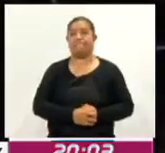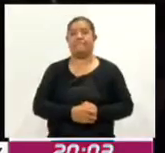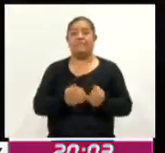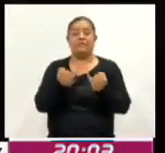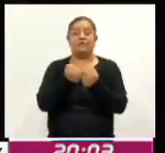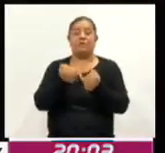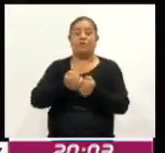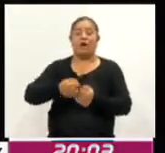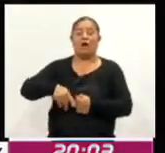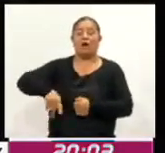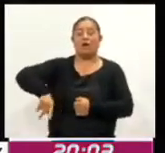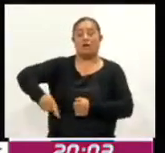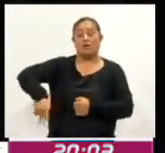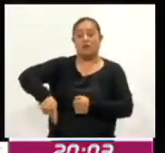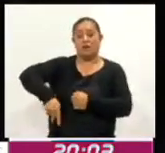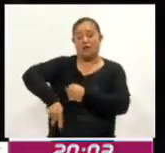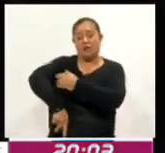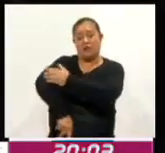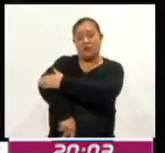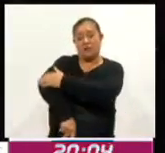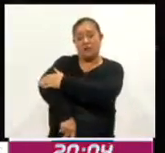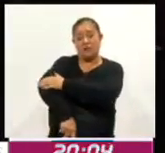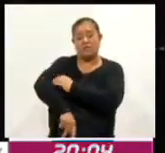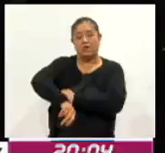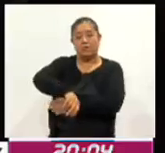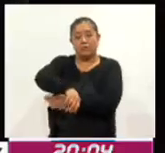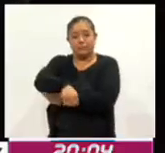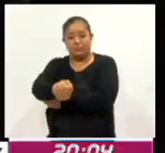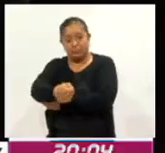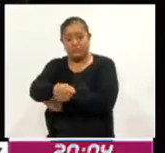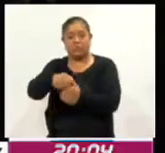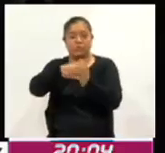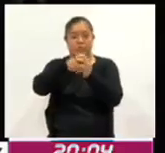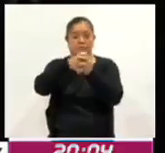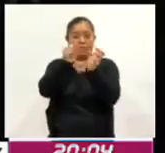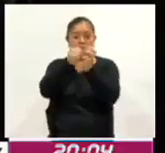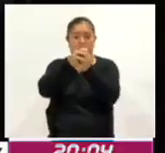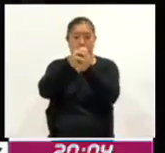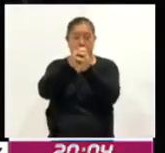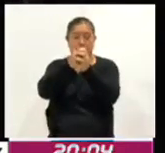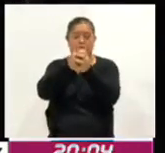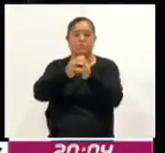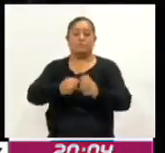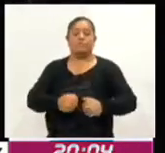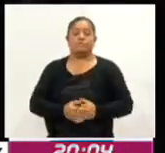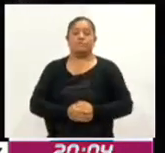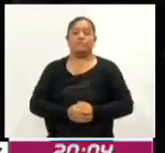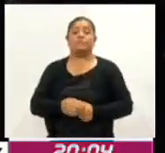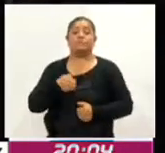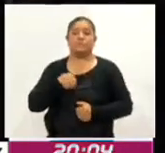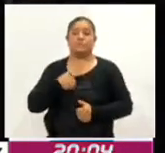rodilla la tengo dislocada. O sea, yo vine